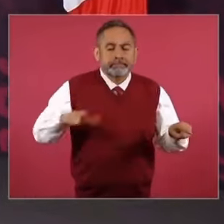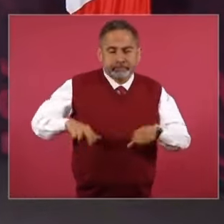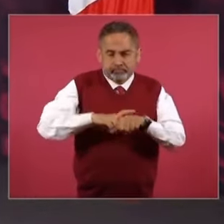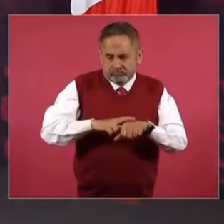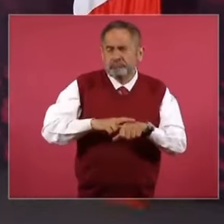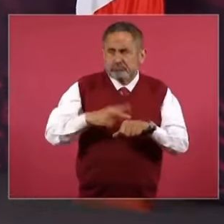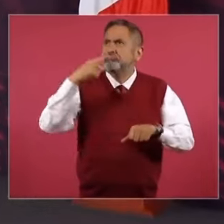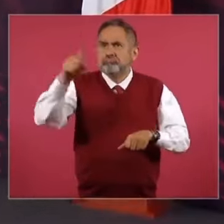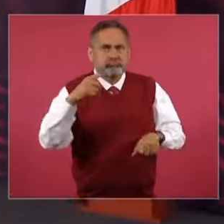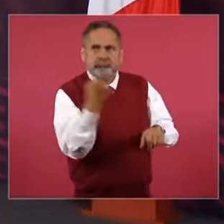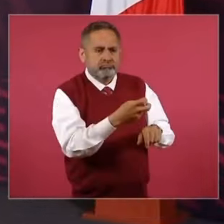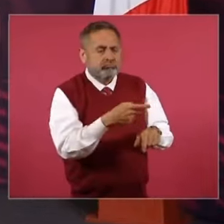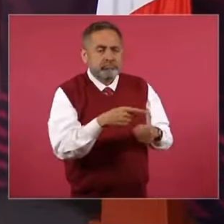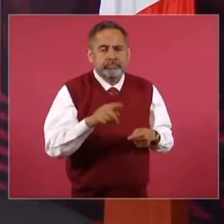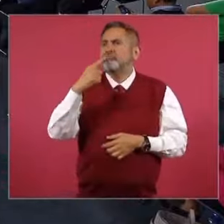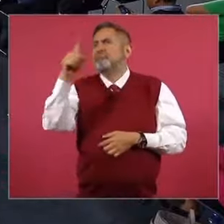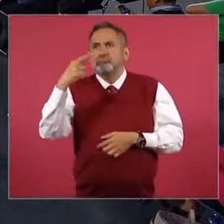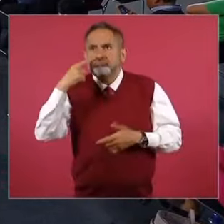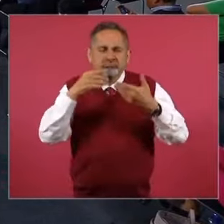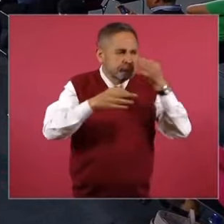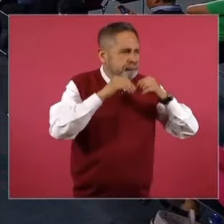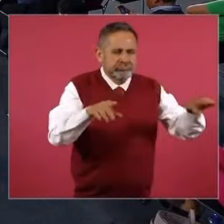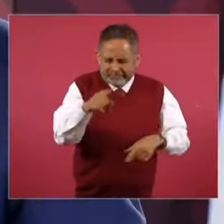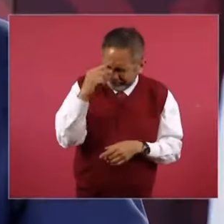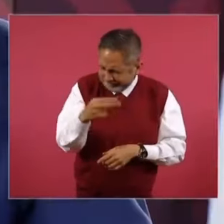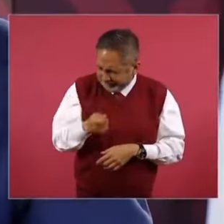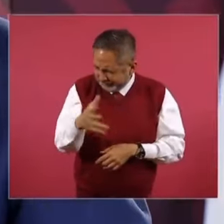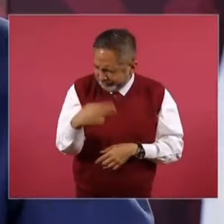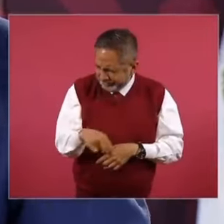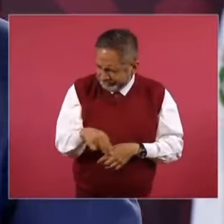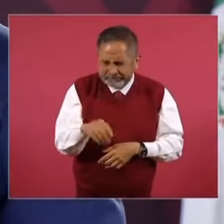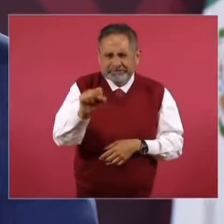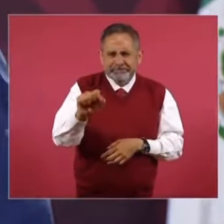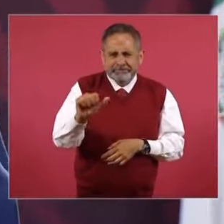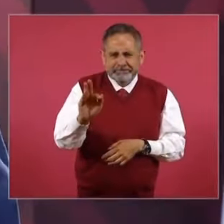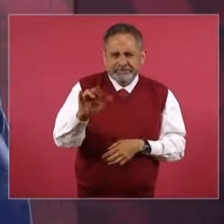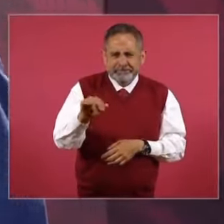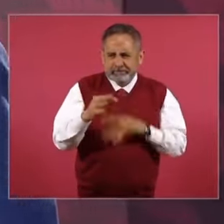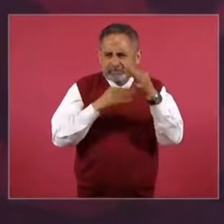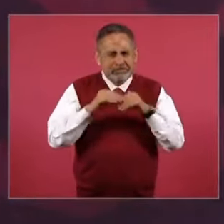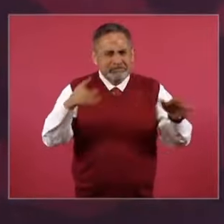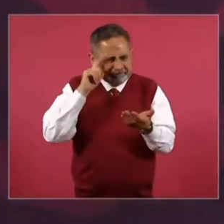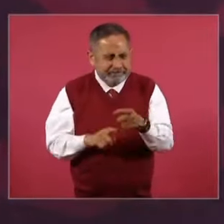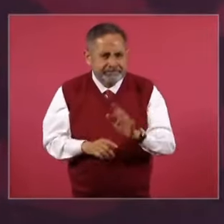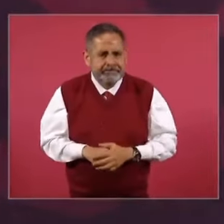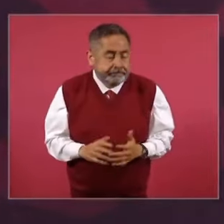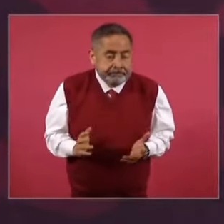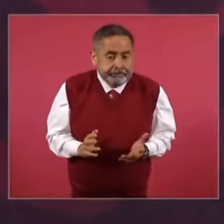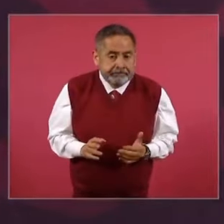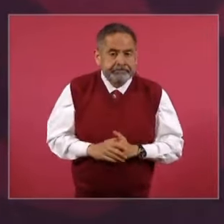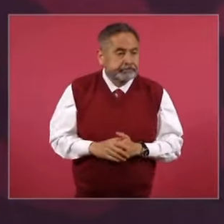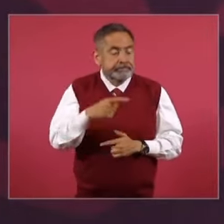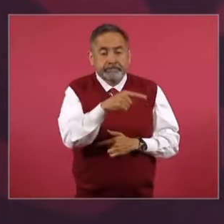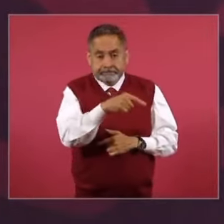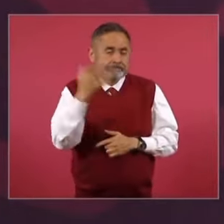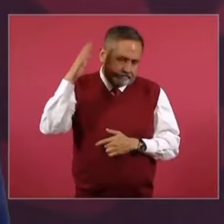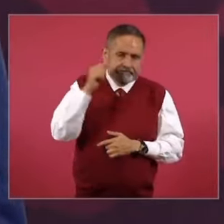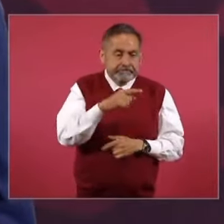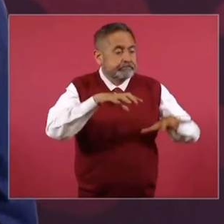exgobernador de Chihuahua, Duarte. Le llamaron Operación Zafiro. Entonces, detienen al